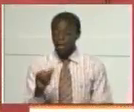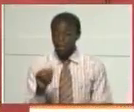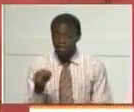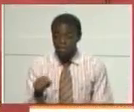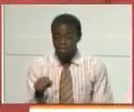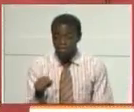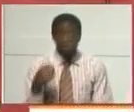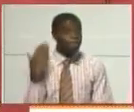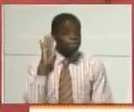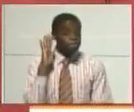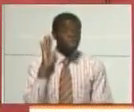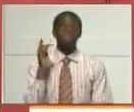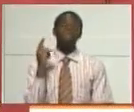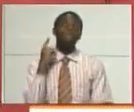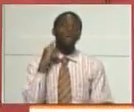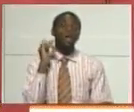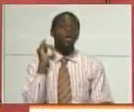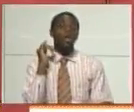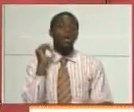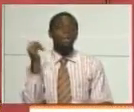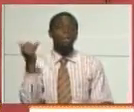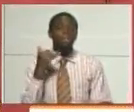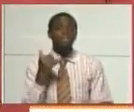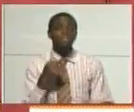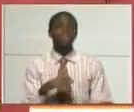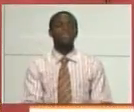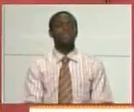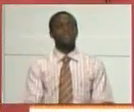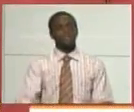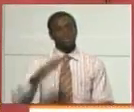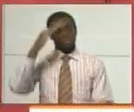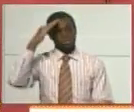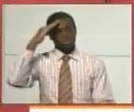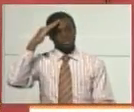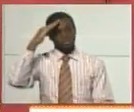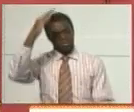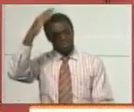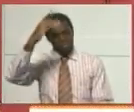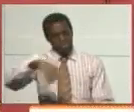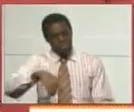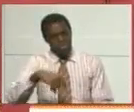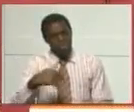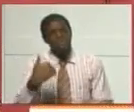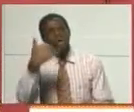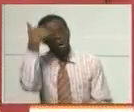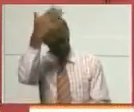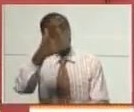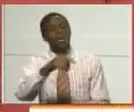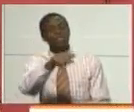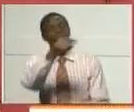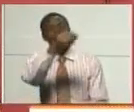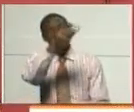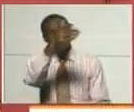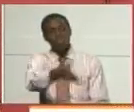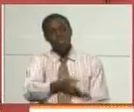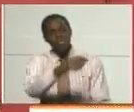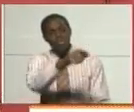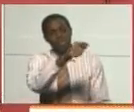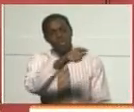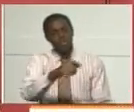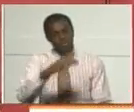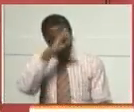Aló, aló, aló, aló. Diosdado Cabello Rondón. Rondón no ha peleado, Cabello. Camarada.